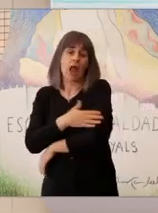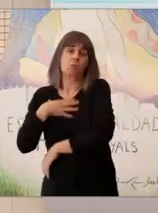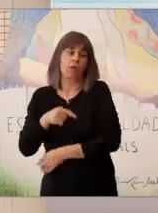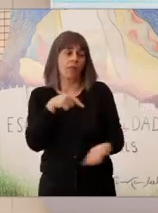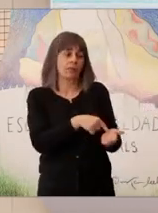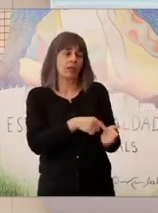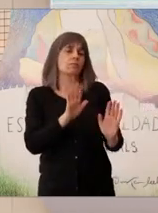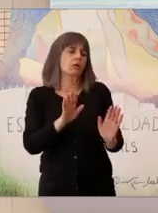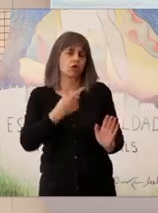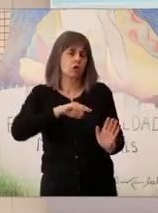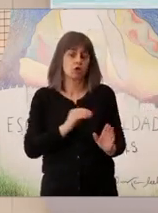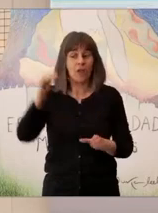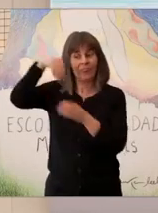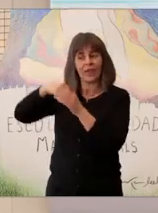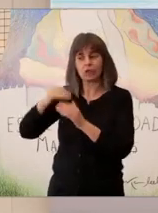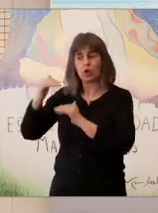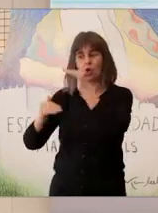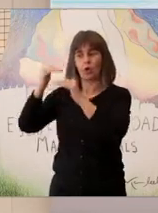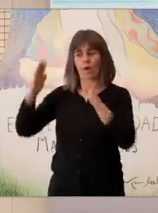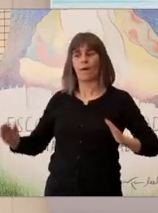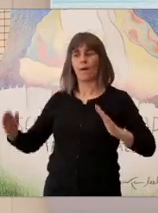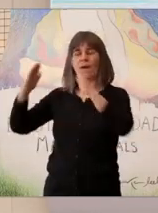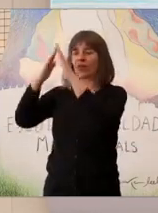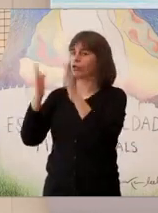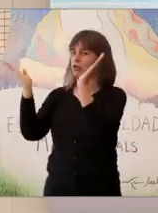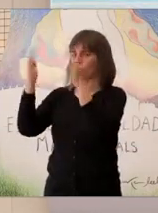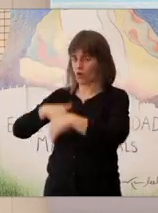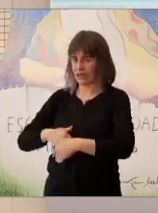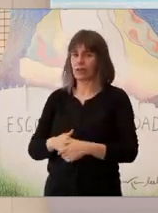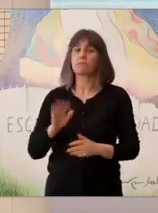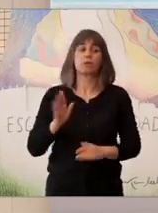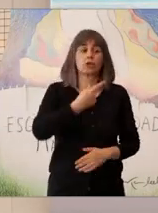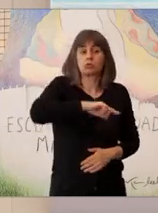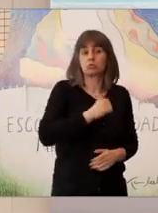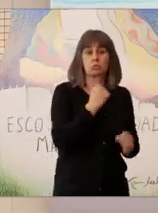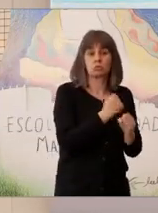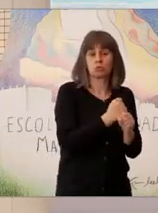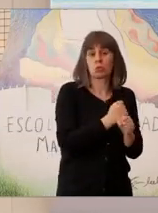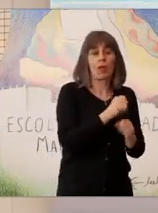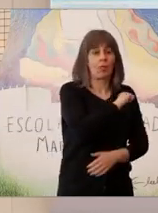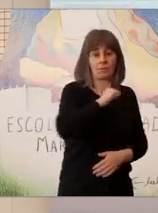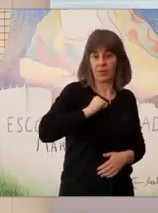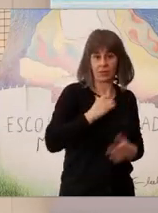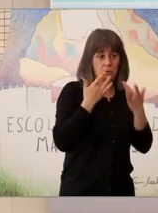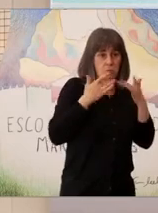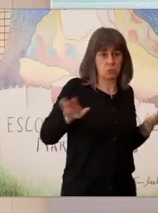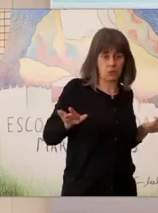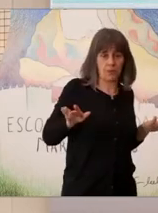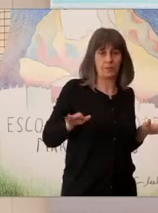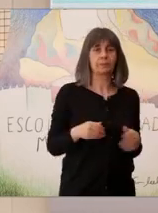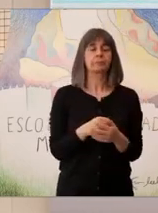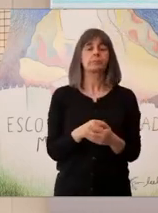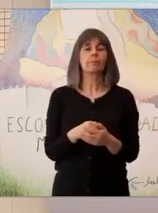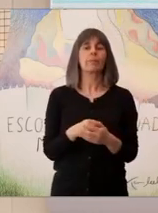sometidos a ese principio de jerarquía, aunque nuestras resoluciones se pueden ser revocadas por los tribunales. Pero somos independientes e imparciales. Entonces, claro, ¿eso qué se comete? Pues